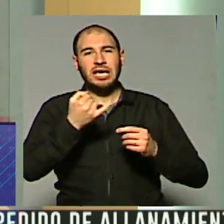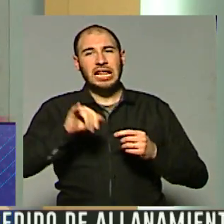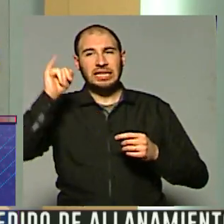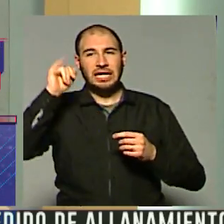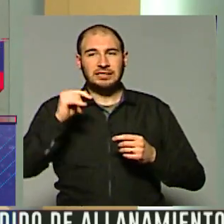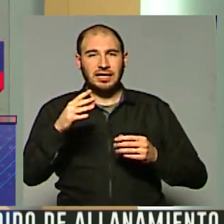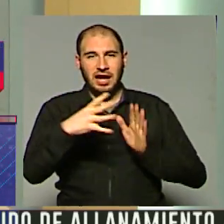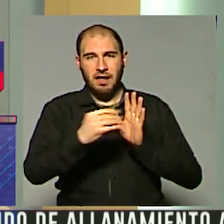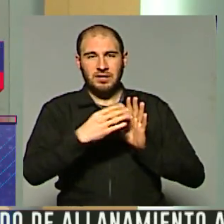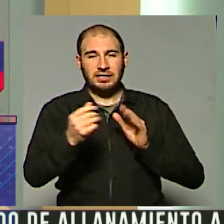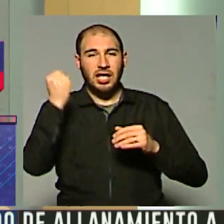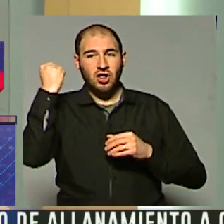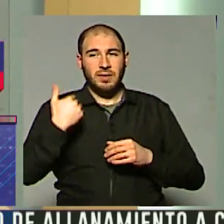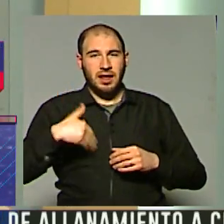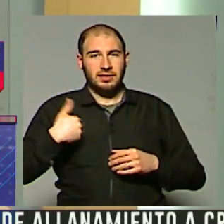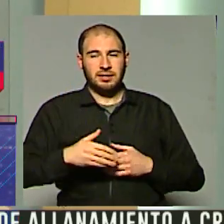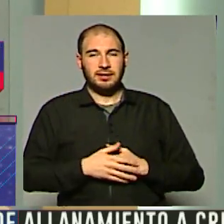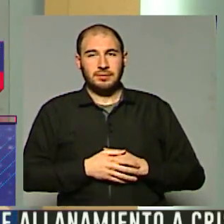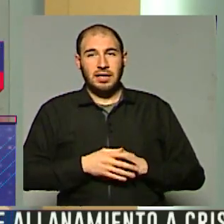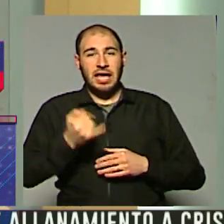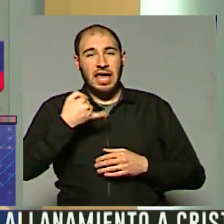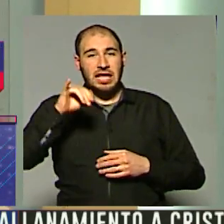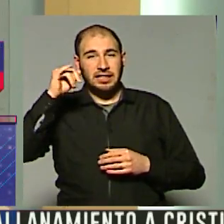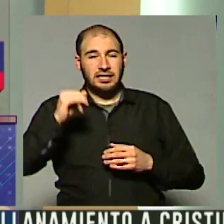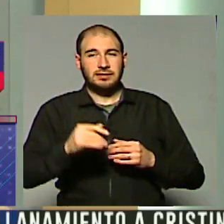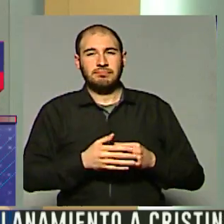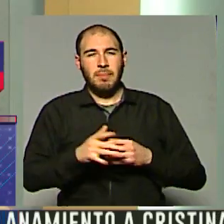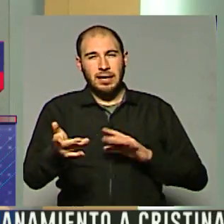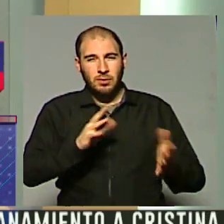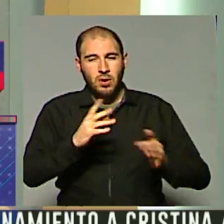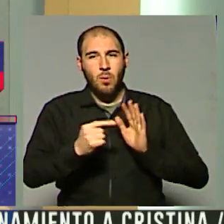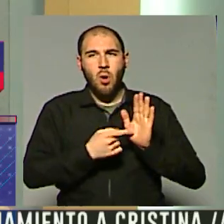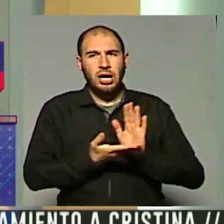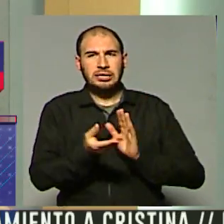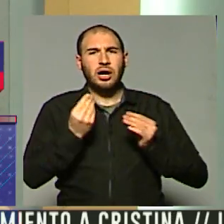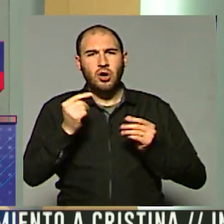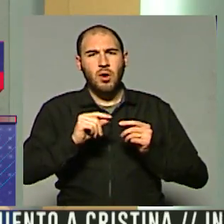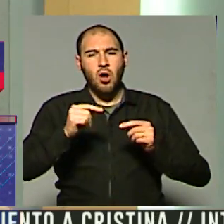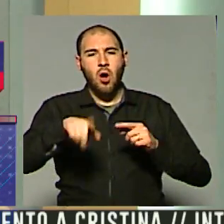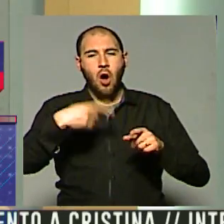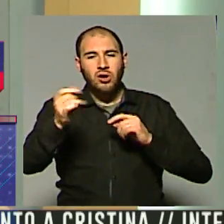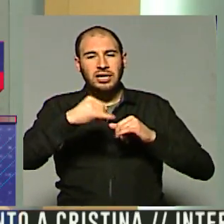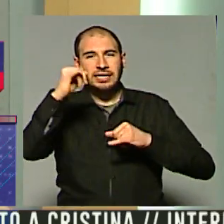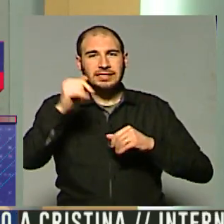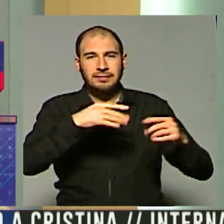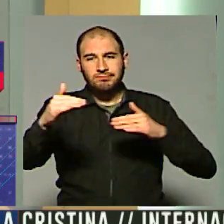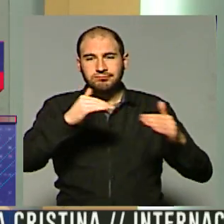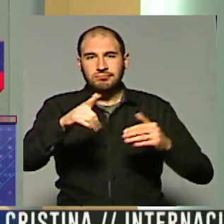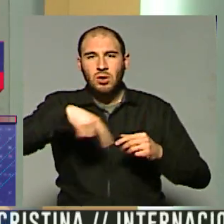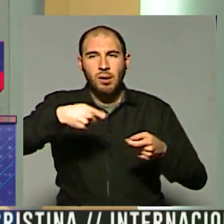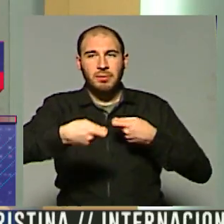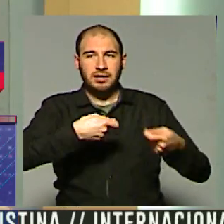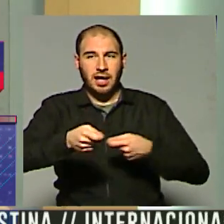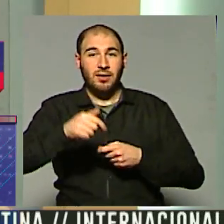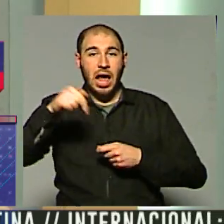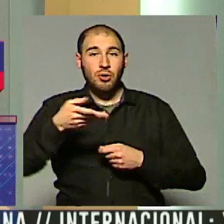de referencia que tiene la economía argentina, esta tasa que marca un poco cómo se deben mover el resto de las tasas de interés en el mercado, y